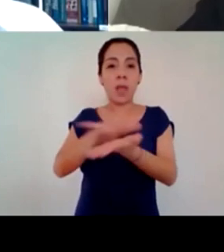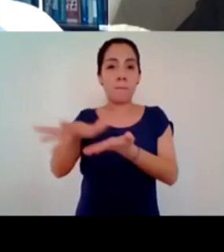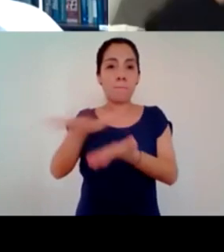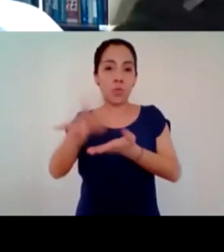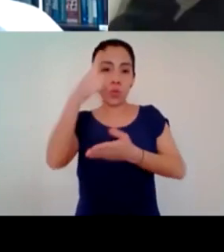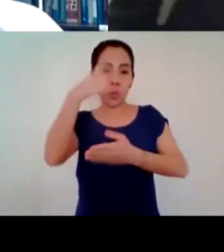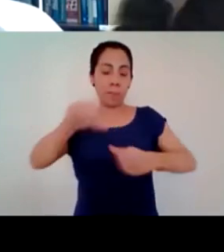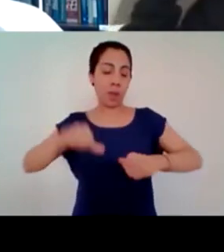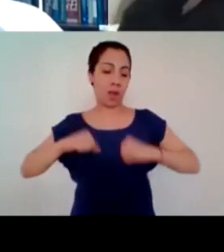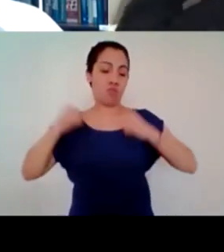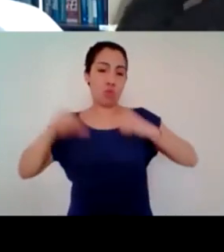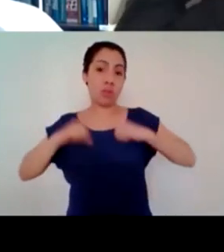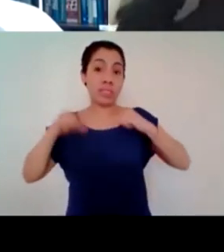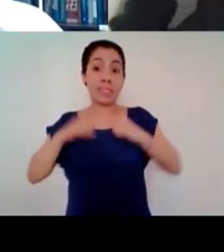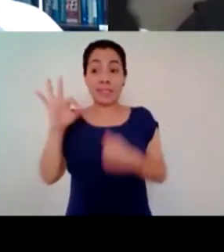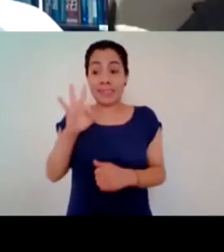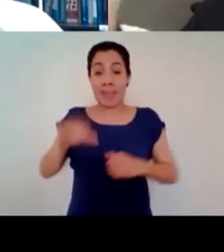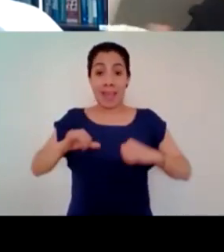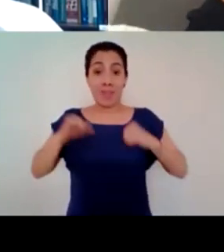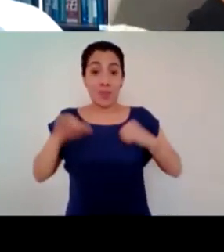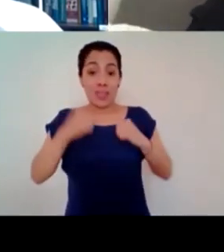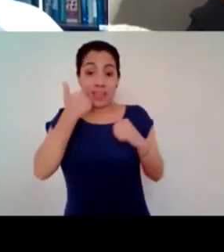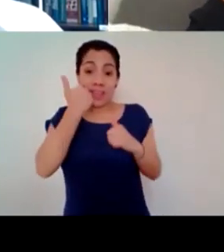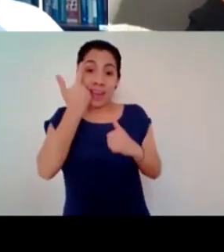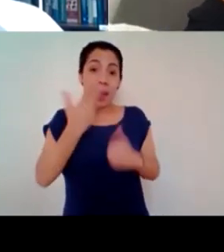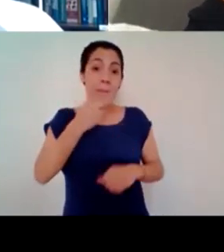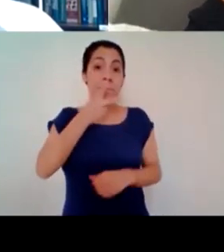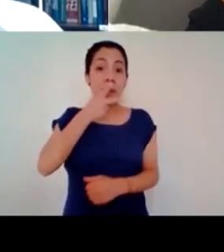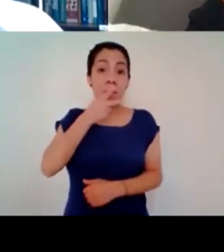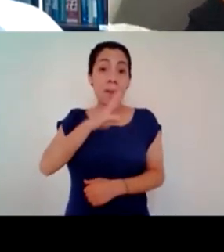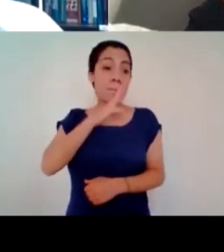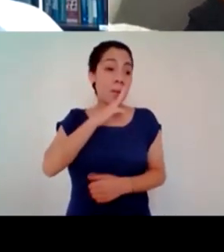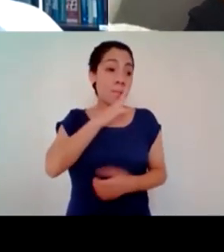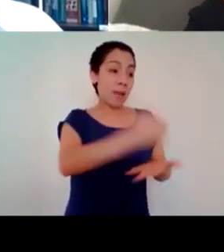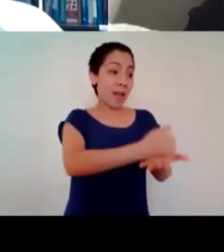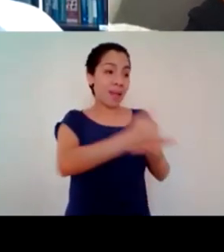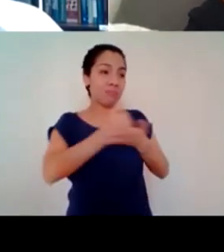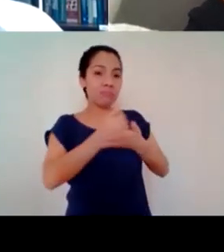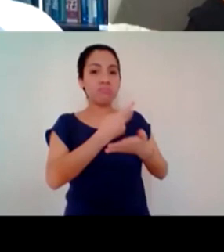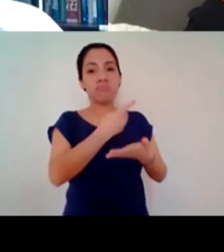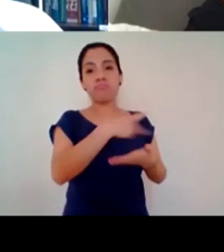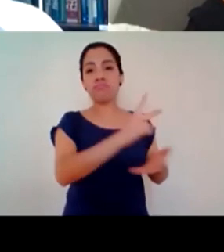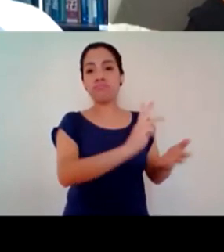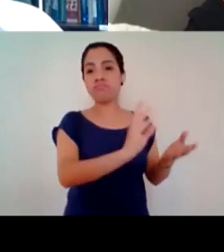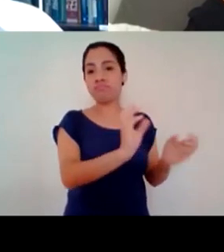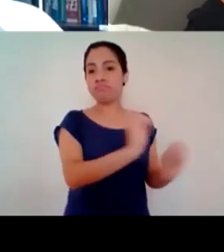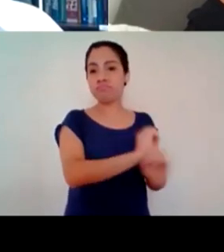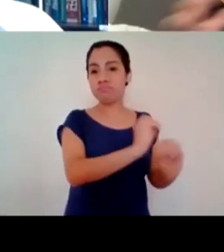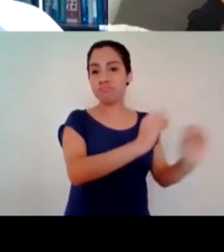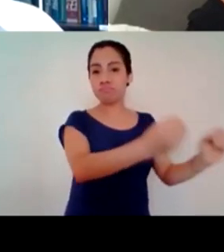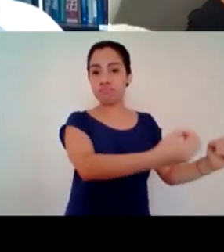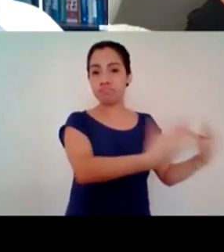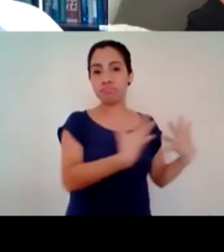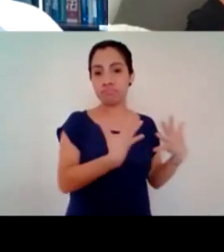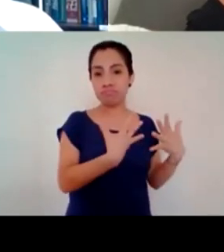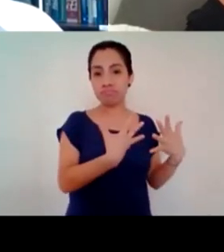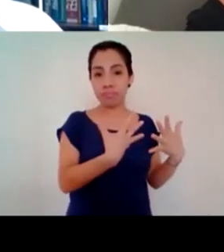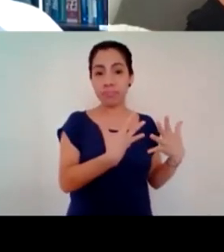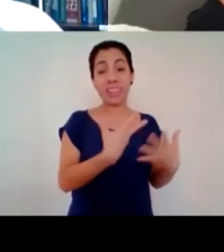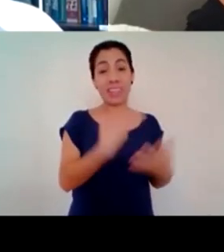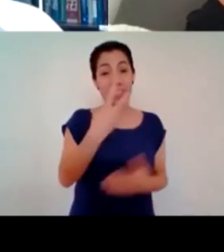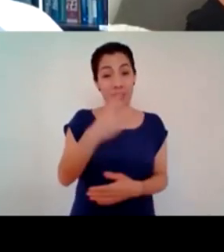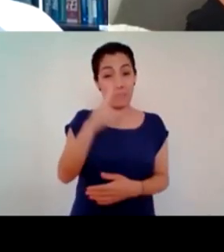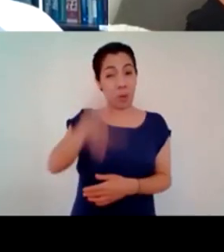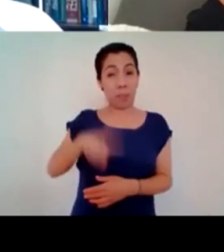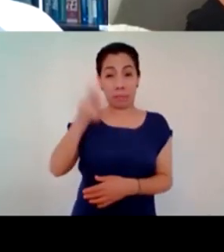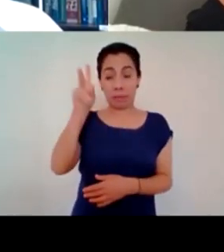con, como es mamá, como papá, hermano, hermana, tía, abuelitos, y eso era una cosa como muy dura. Entonces nosotros tuvimos que elaborar todo